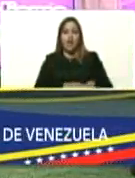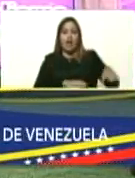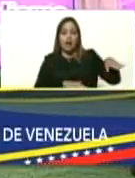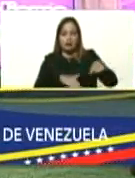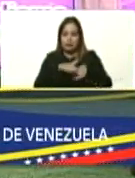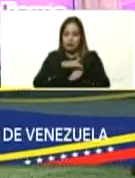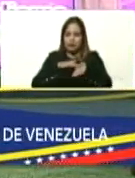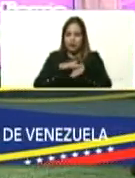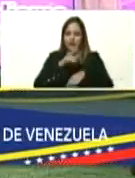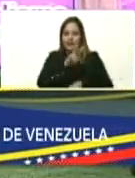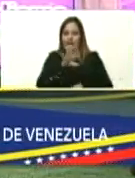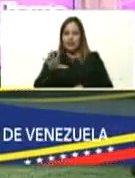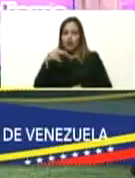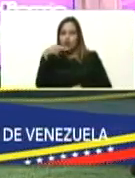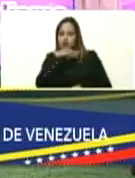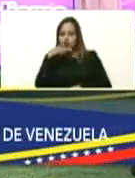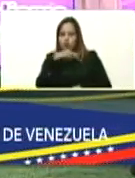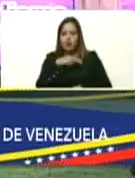25 de octubre